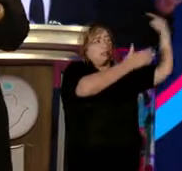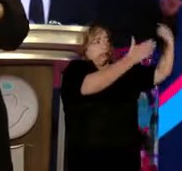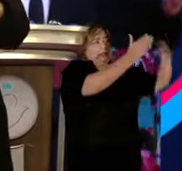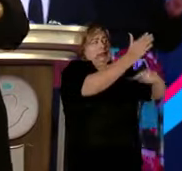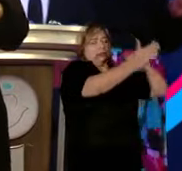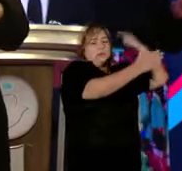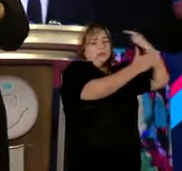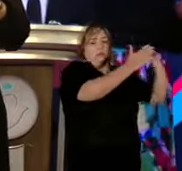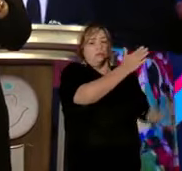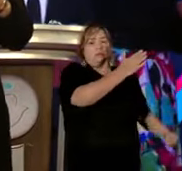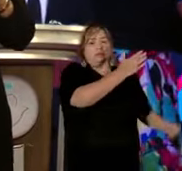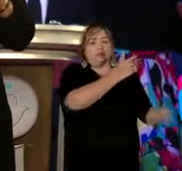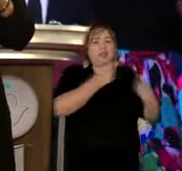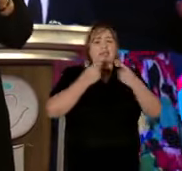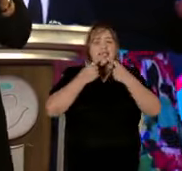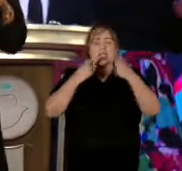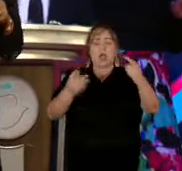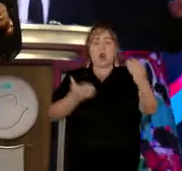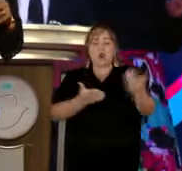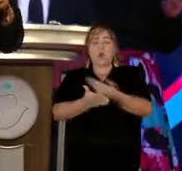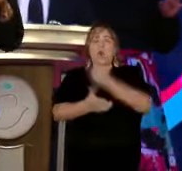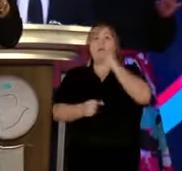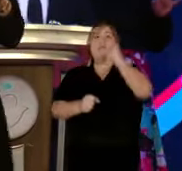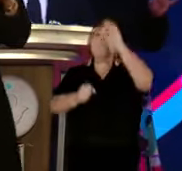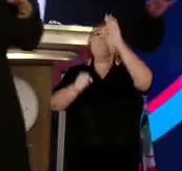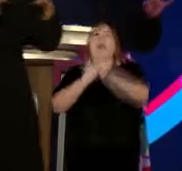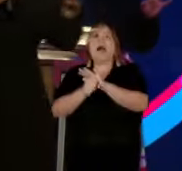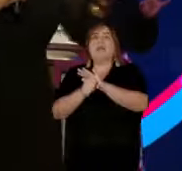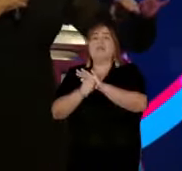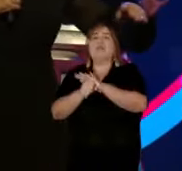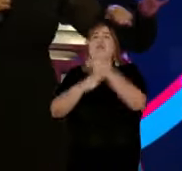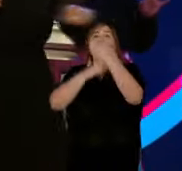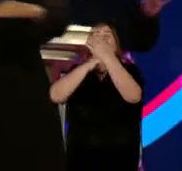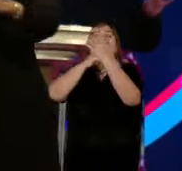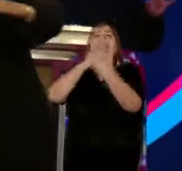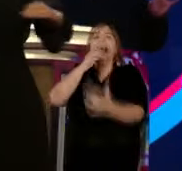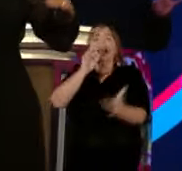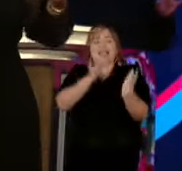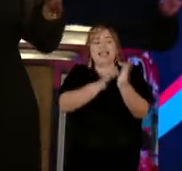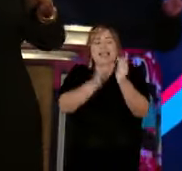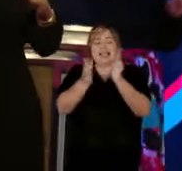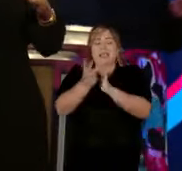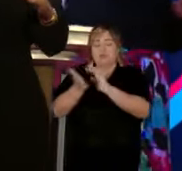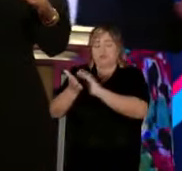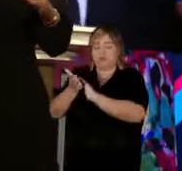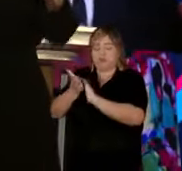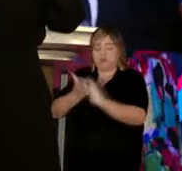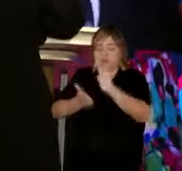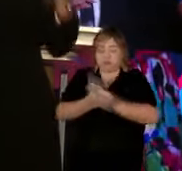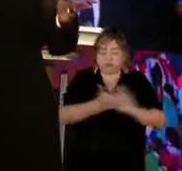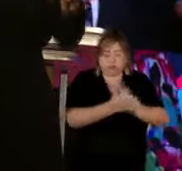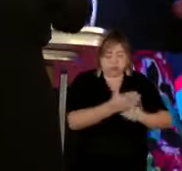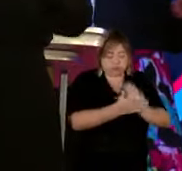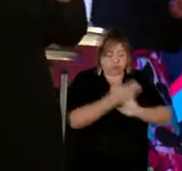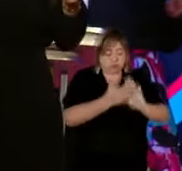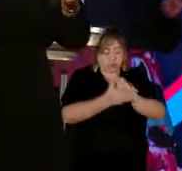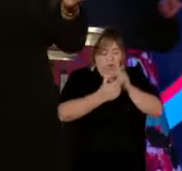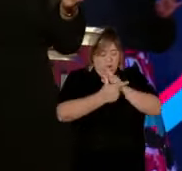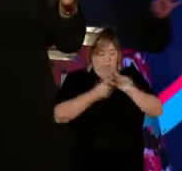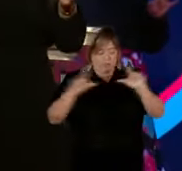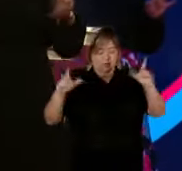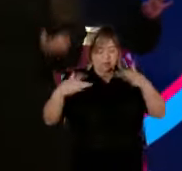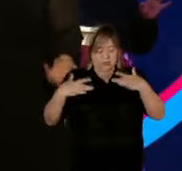cancelado. Y declaro que el nuevo pacto en la sangre de Cristo los limpia de todo, los liberta, los